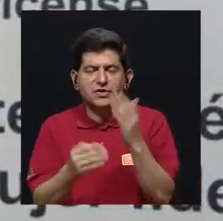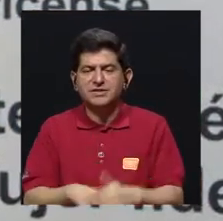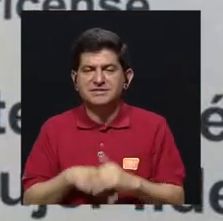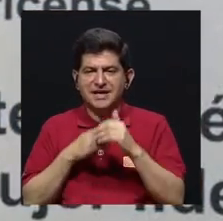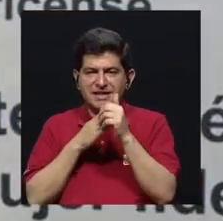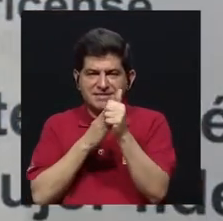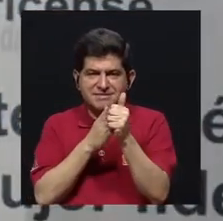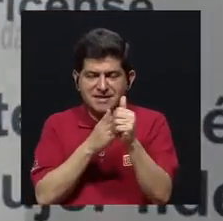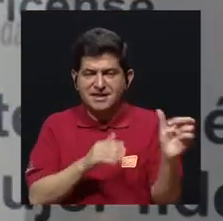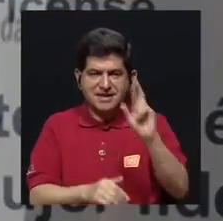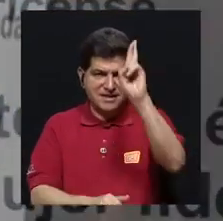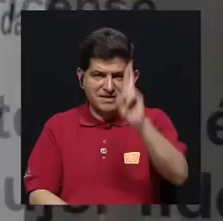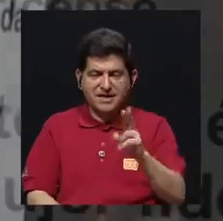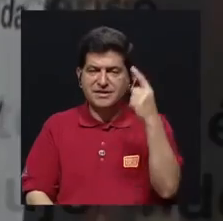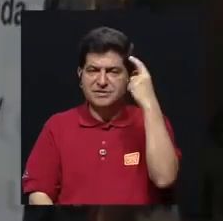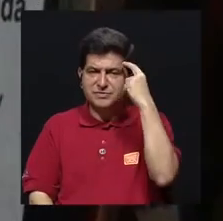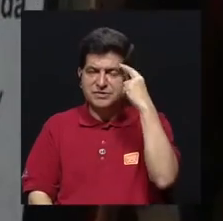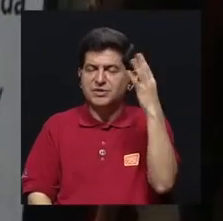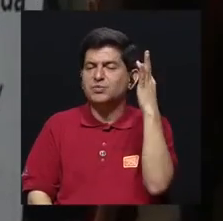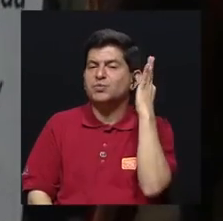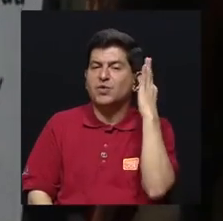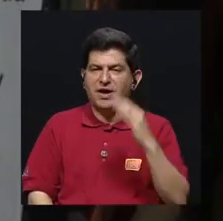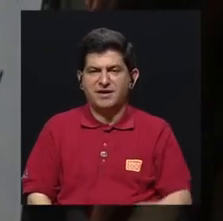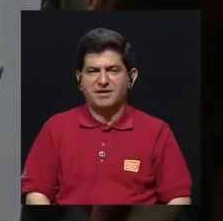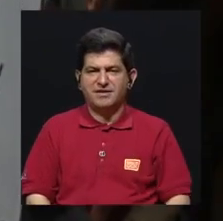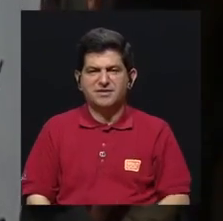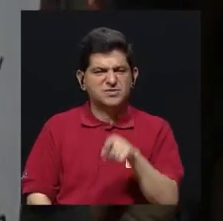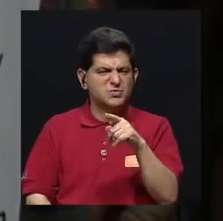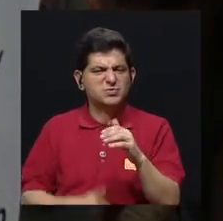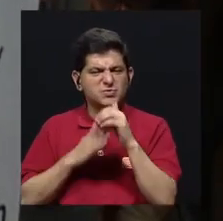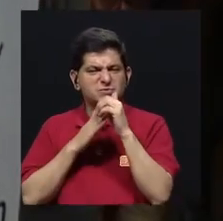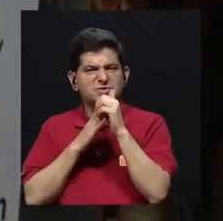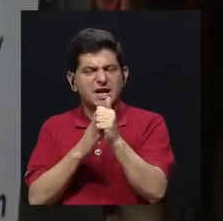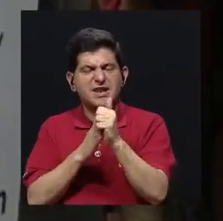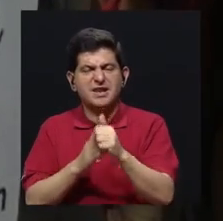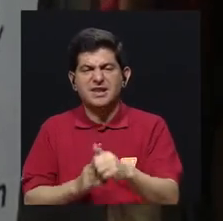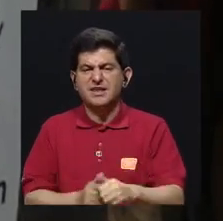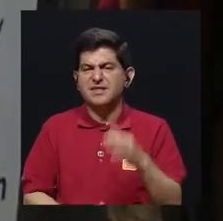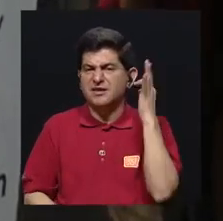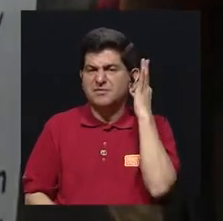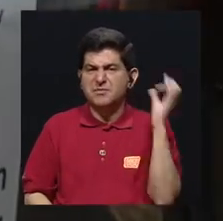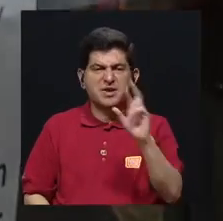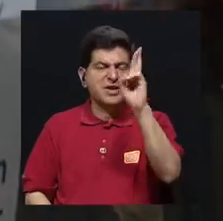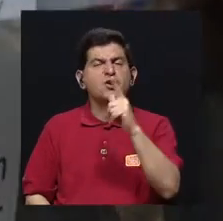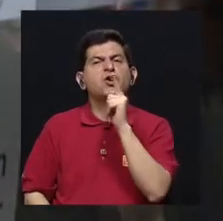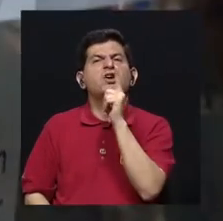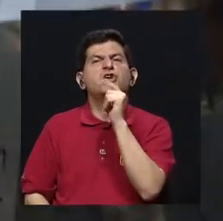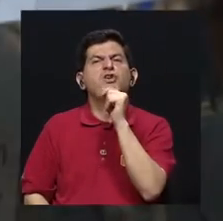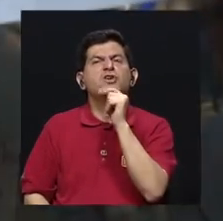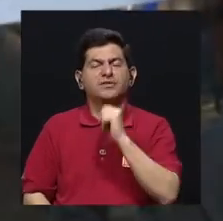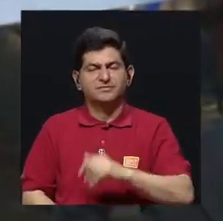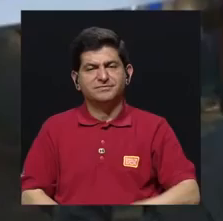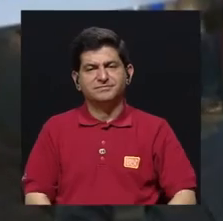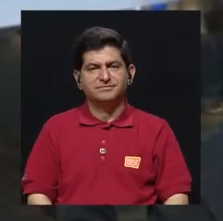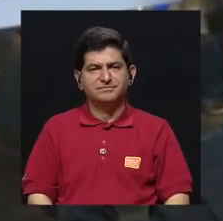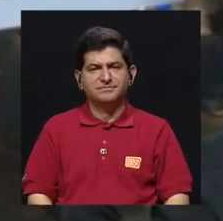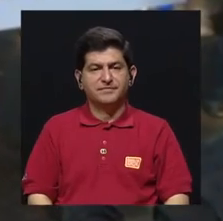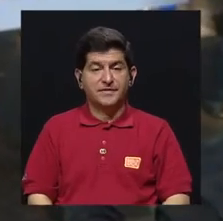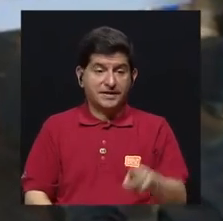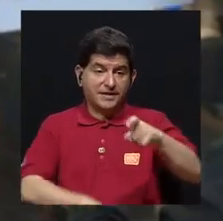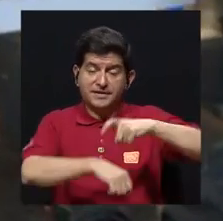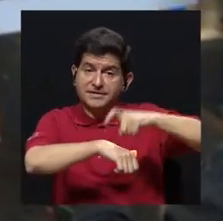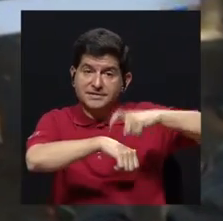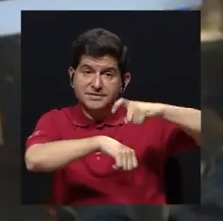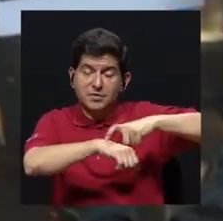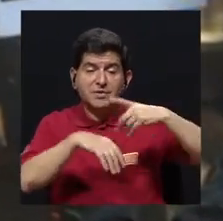líder femenino costarricense?, ¿verdad? Uh-huh. Y ahí era cuando tratamos de enaltecer personas como